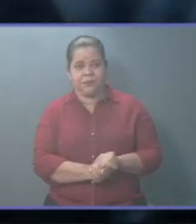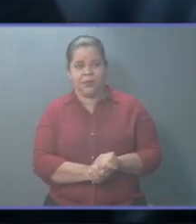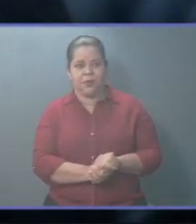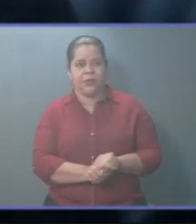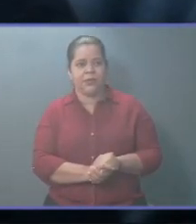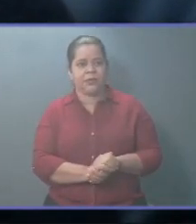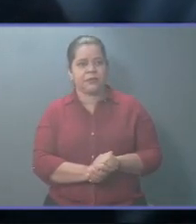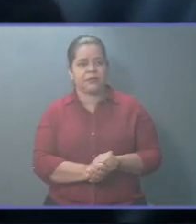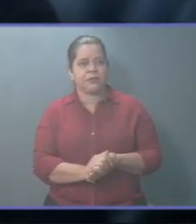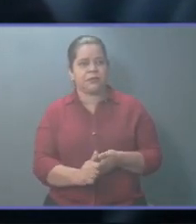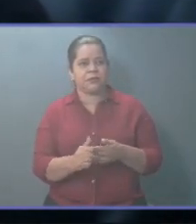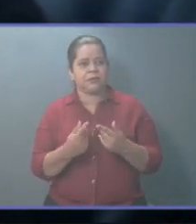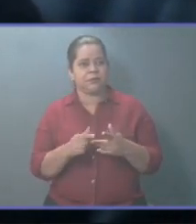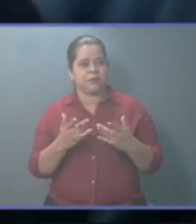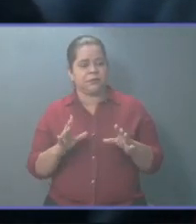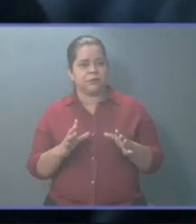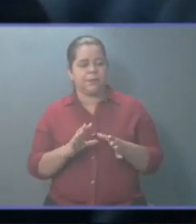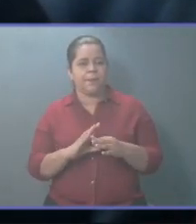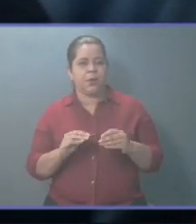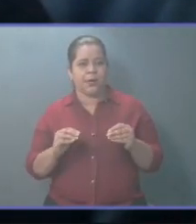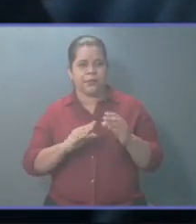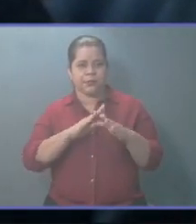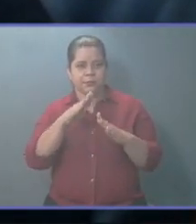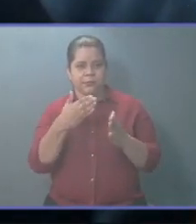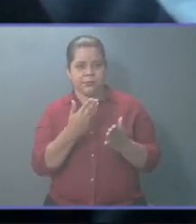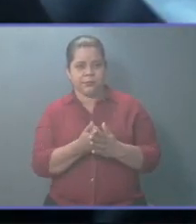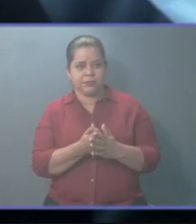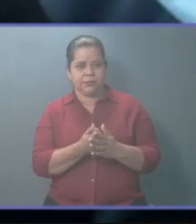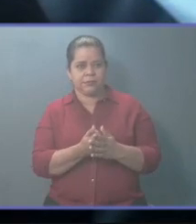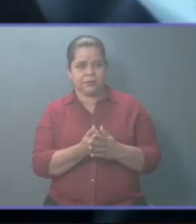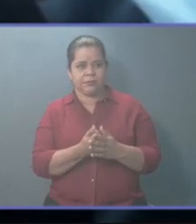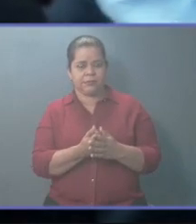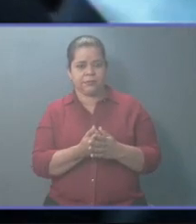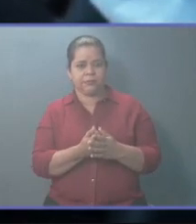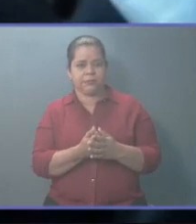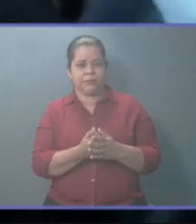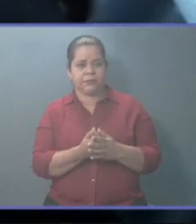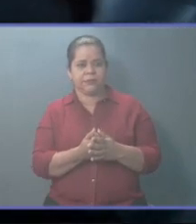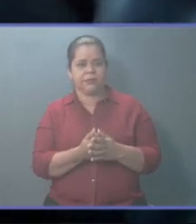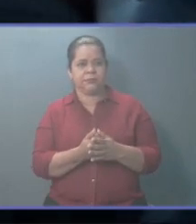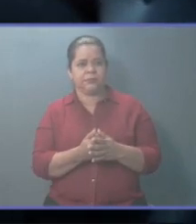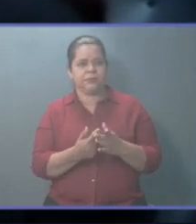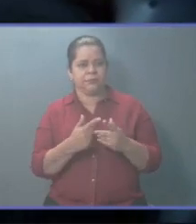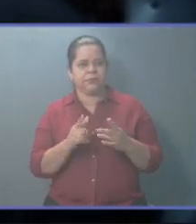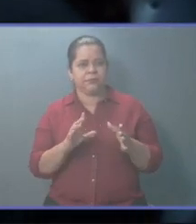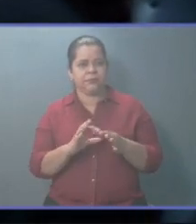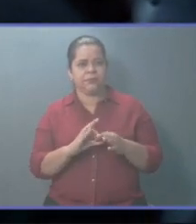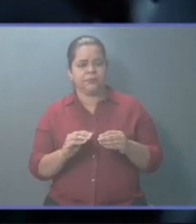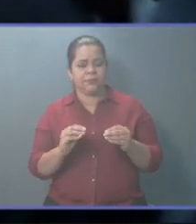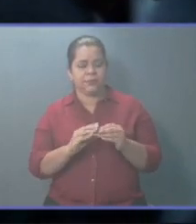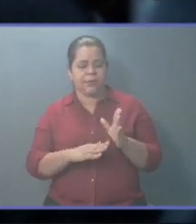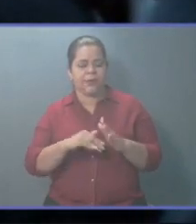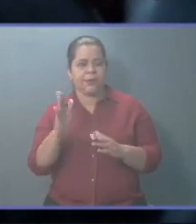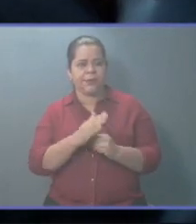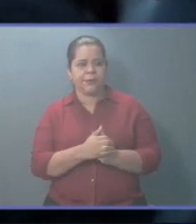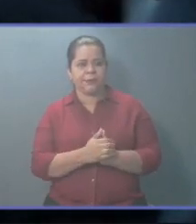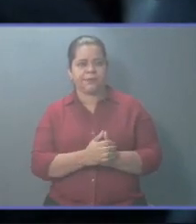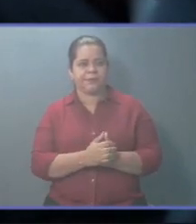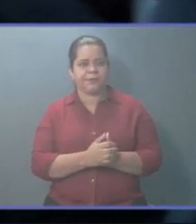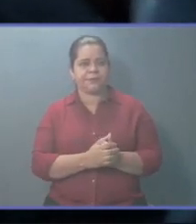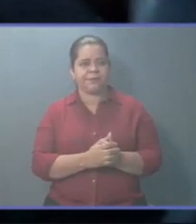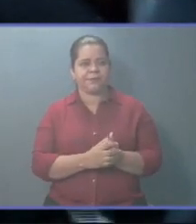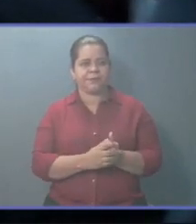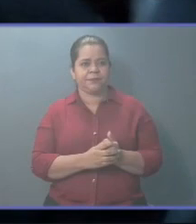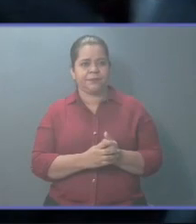Nosotros hemos estado generando varios decretos para temas que tienen que ver